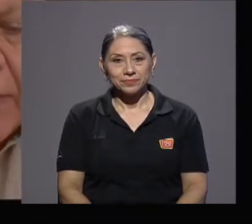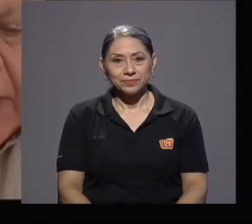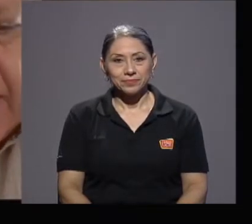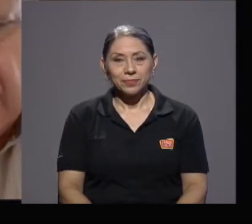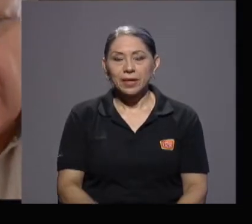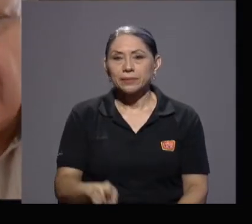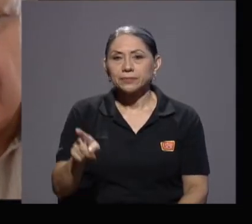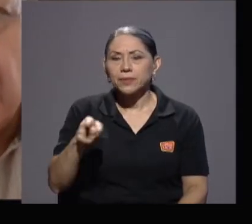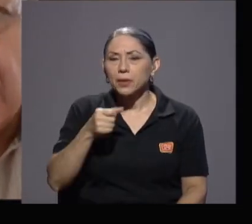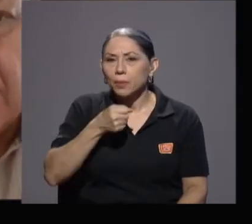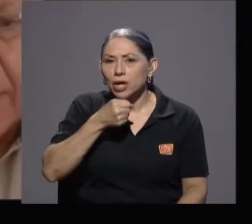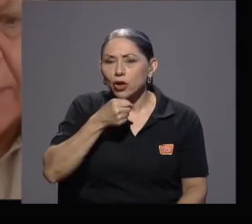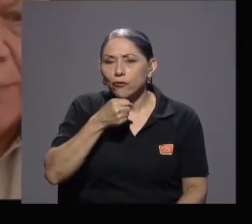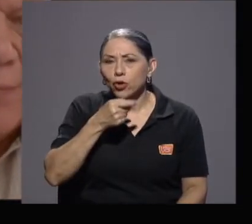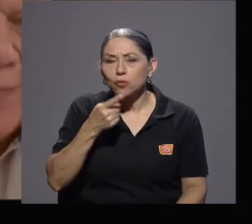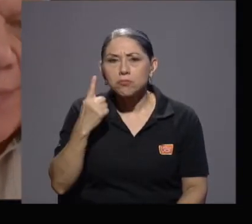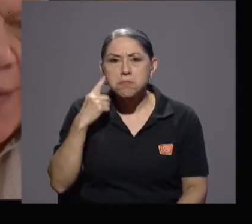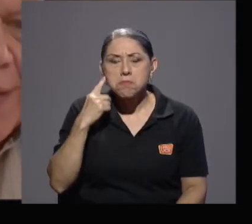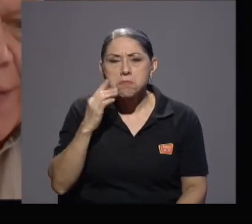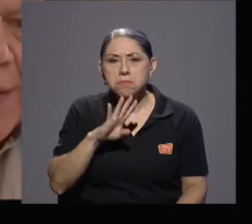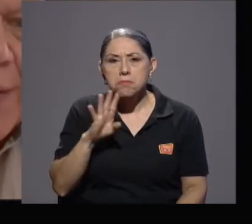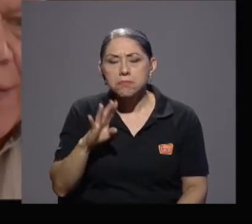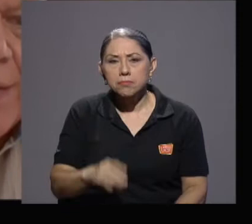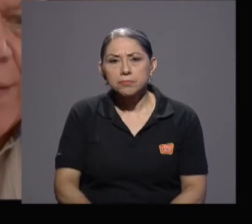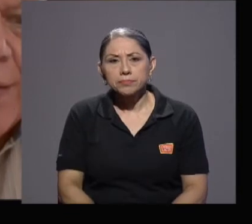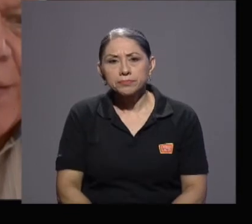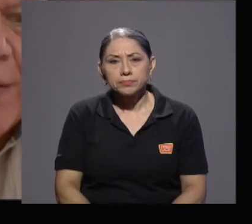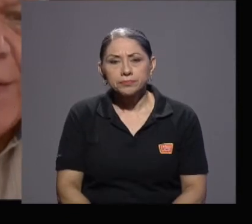Su micrófono, don Olman, parece que está en silencio.